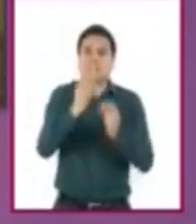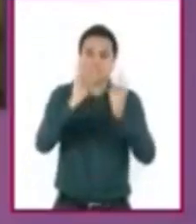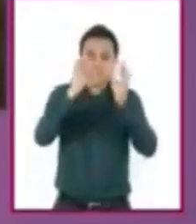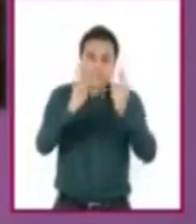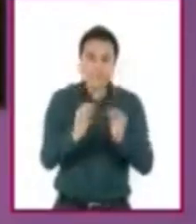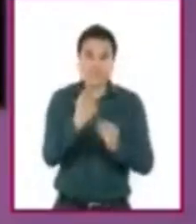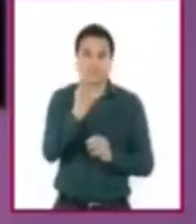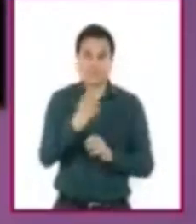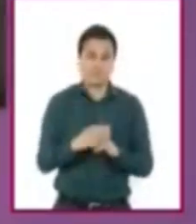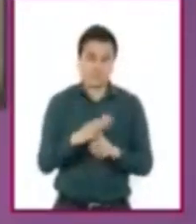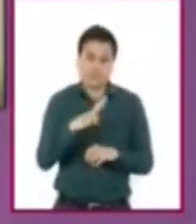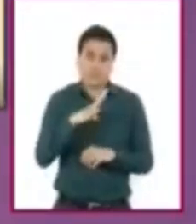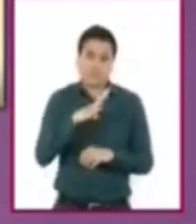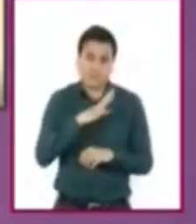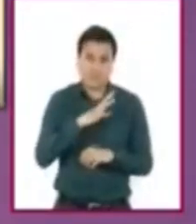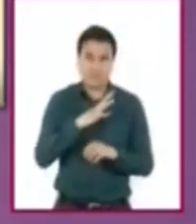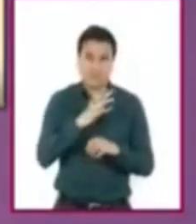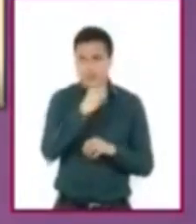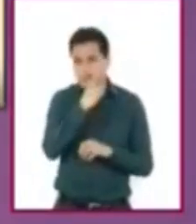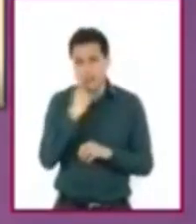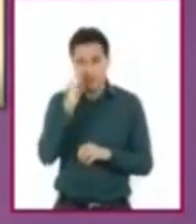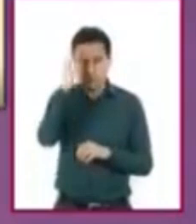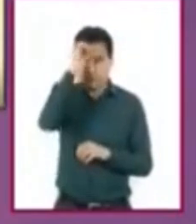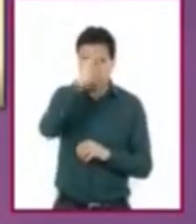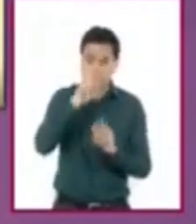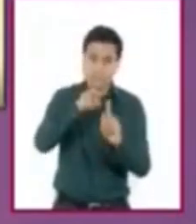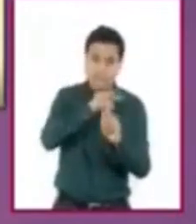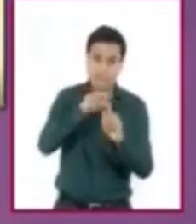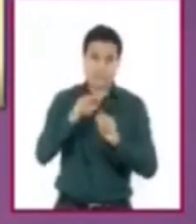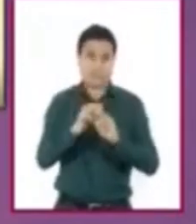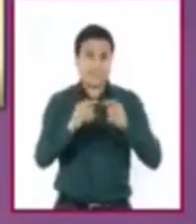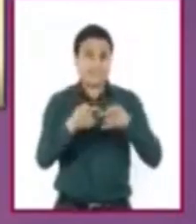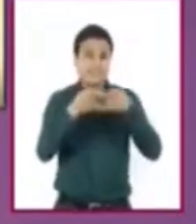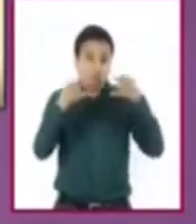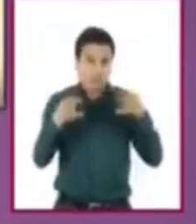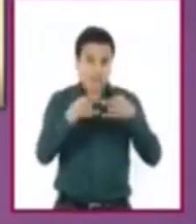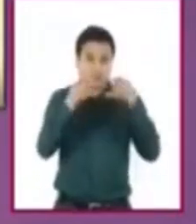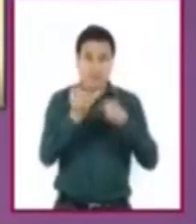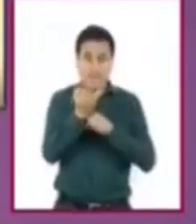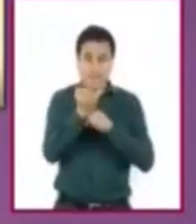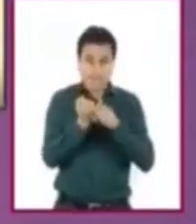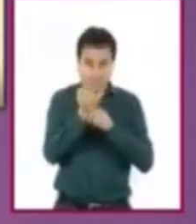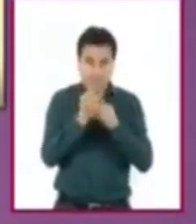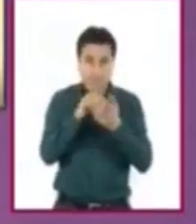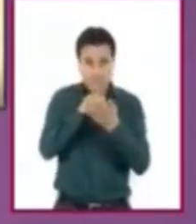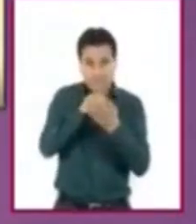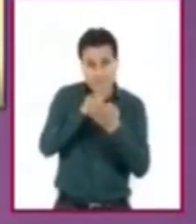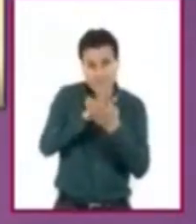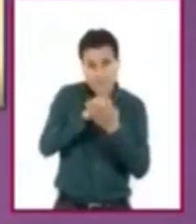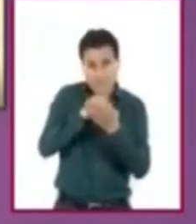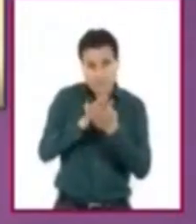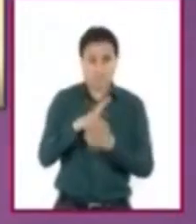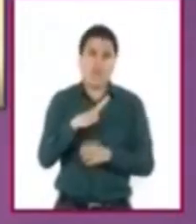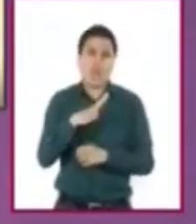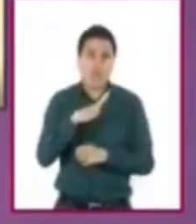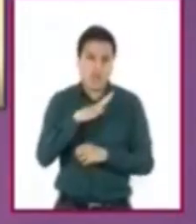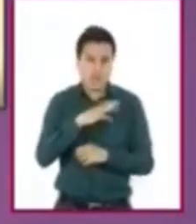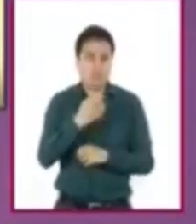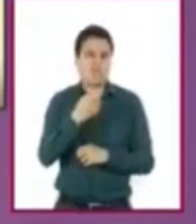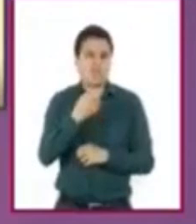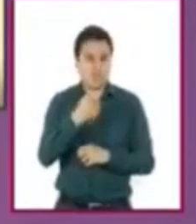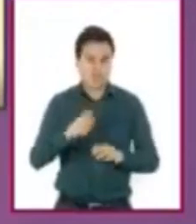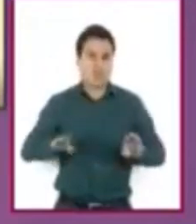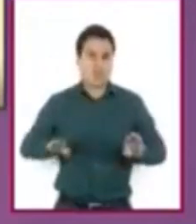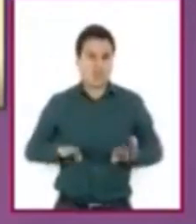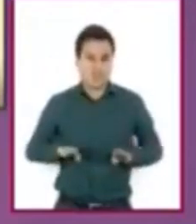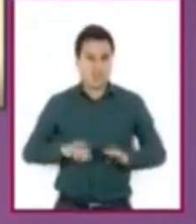interpretaciones. En la creación del conocimiento histórico entre estudiosos de un mismo tema hay variantes en sus investigaciones,